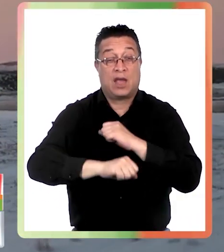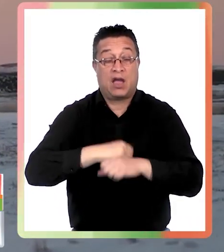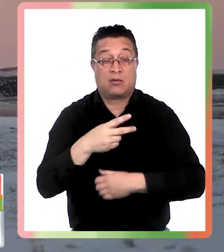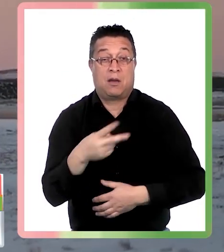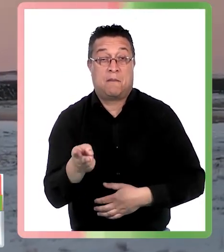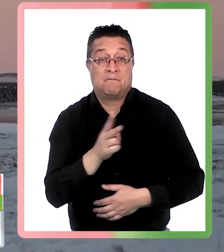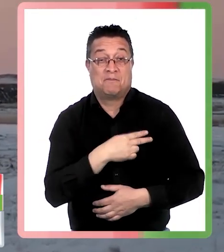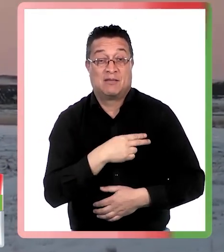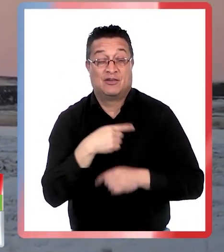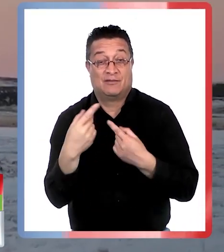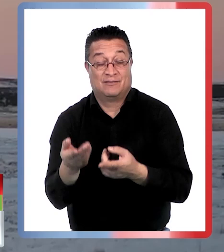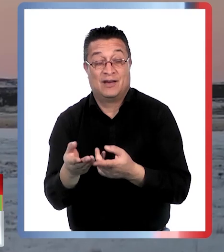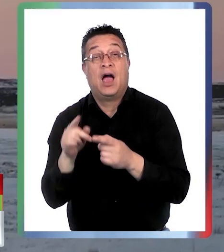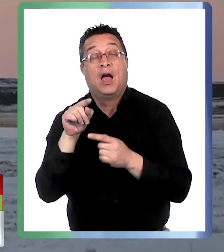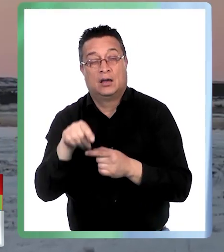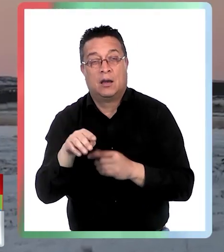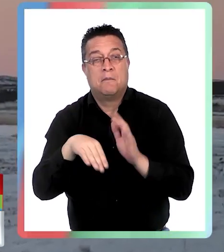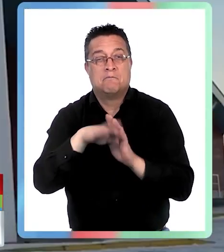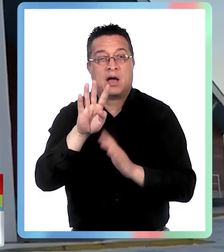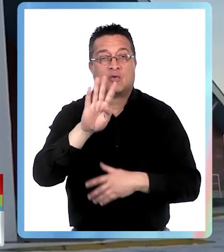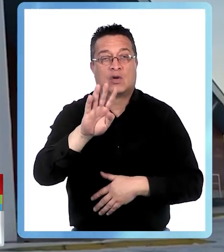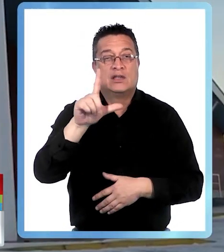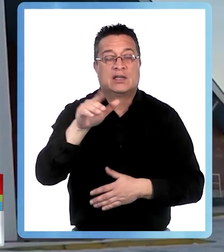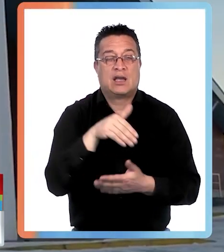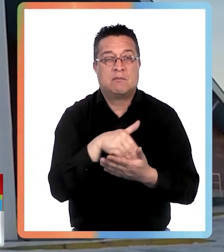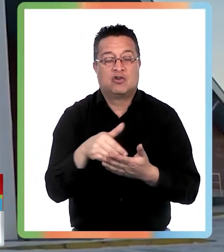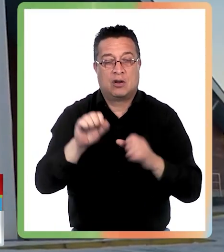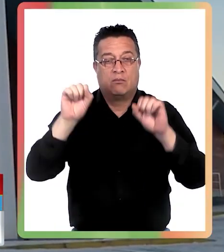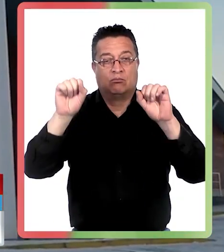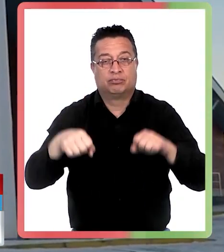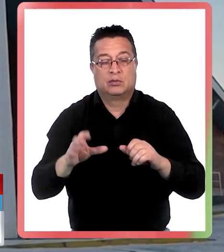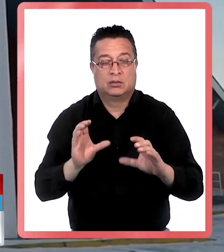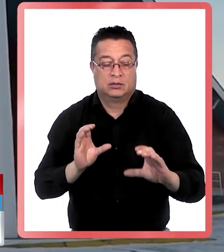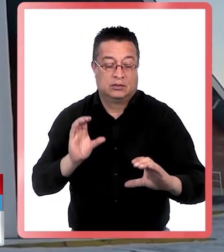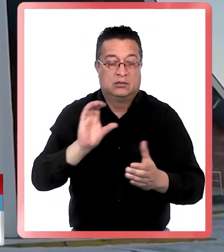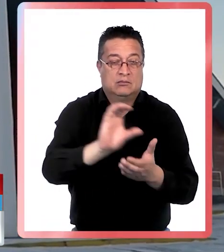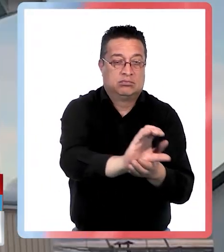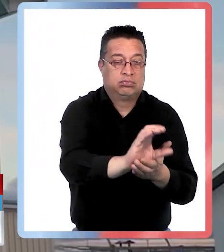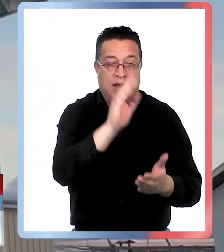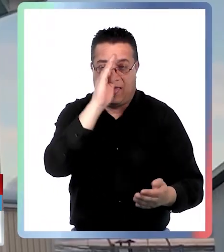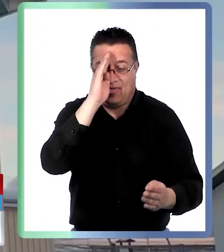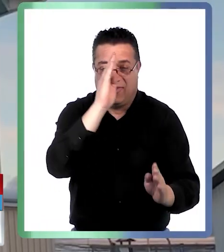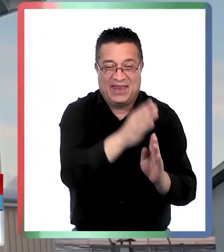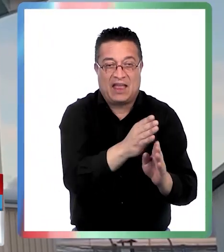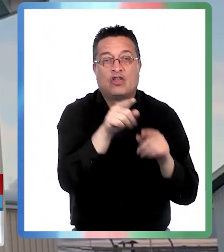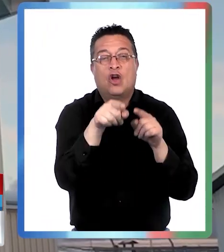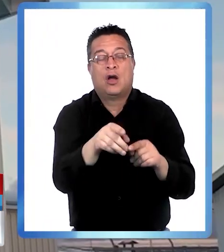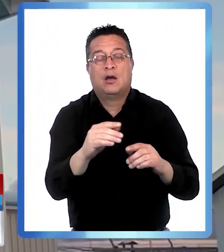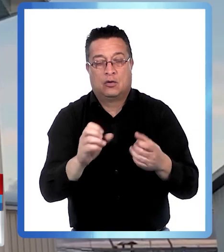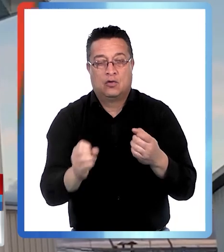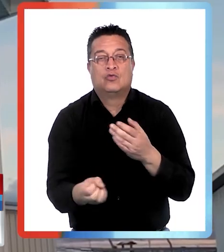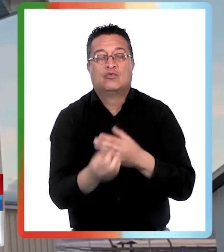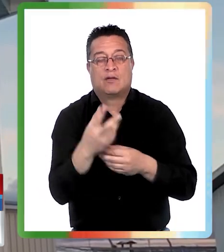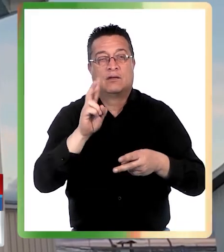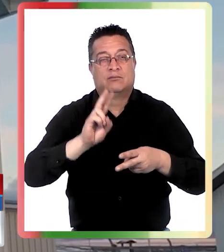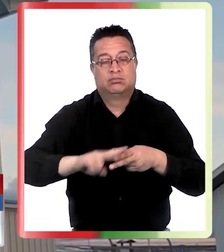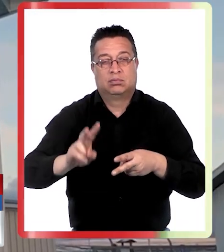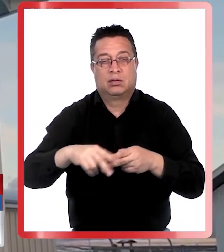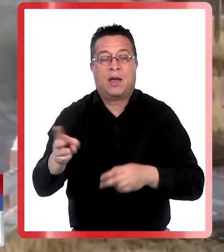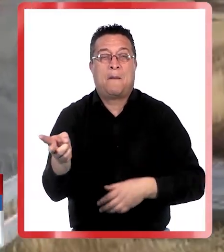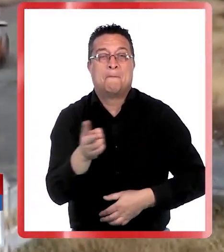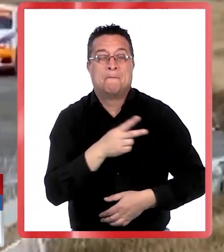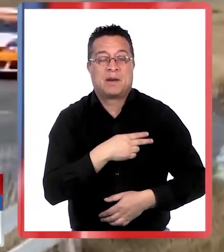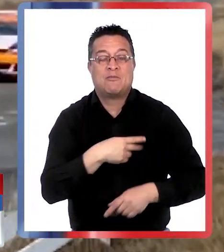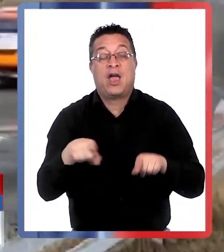50 años del gran premio la hermandad se aprobaron más de 47 millones de pesos vía asignación directa para la realización de una nueva